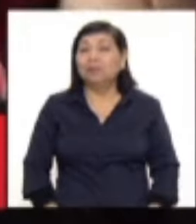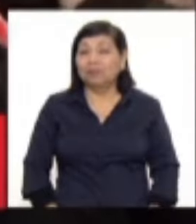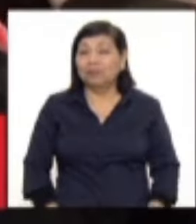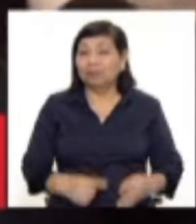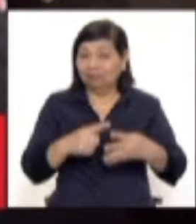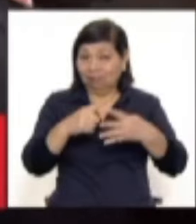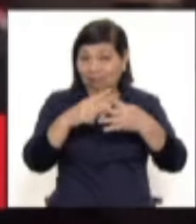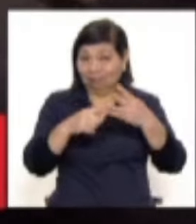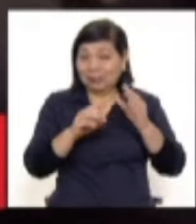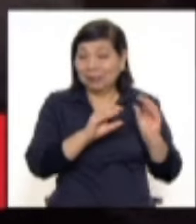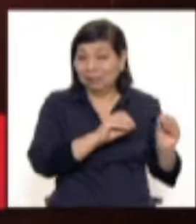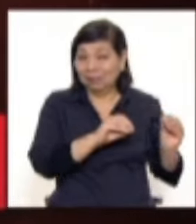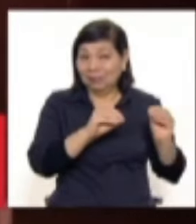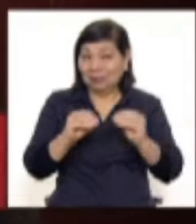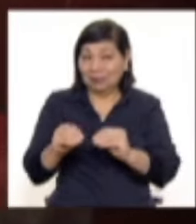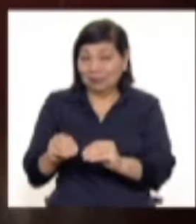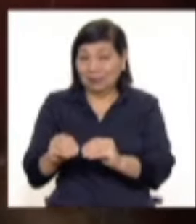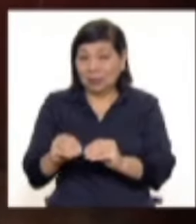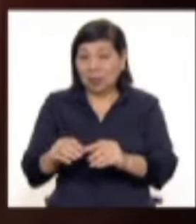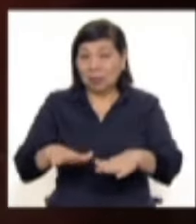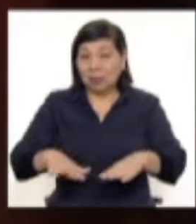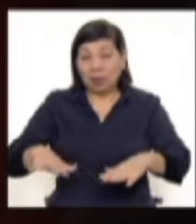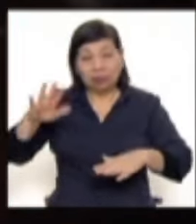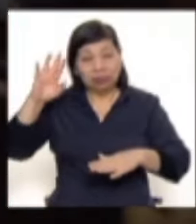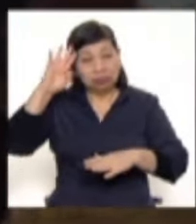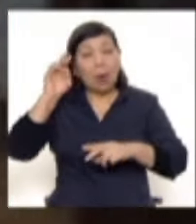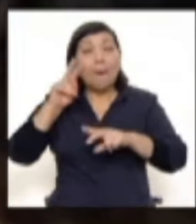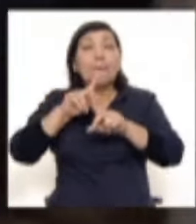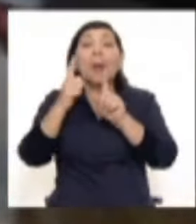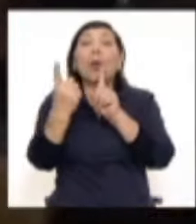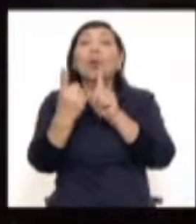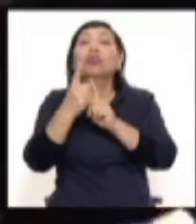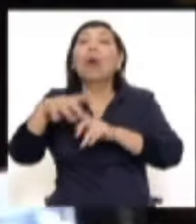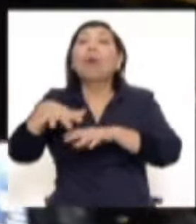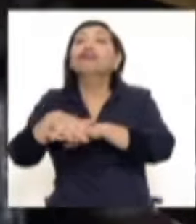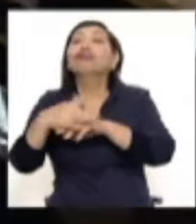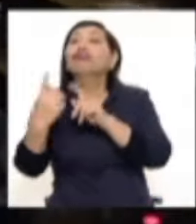Ellos fueron llevados a la Diringri para las investigaciones respectivas.